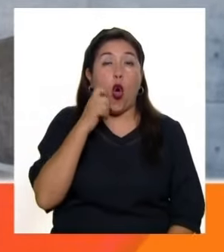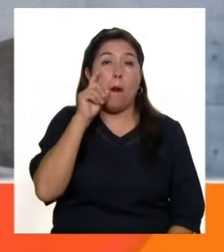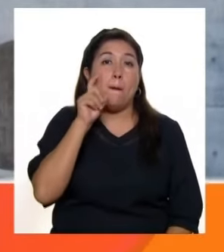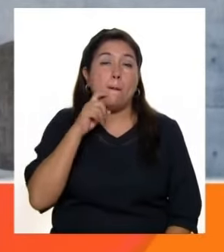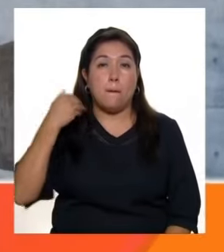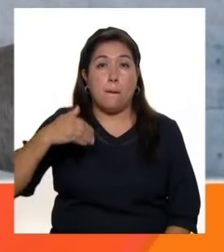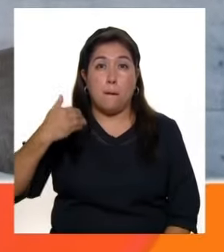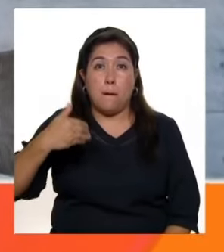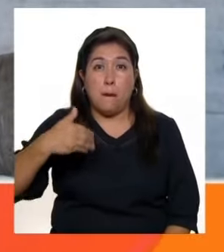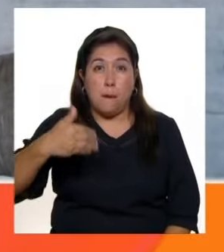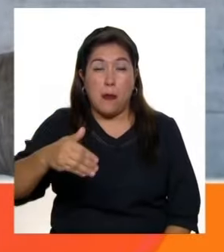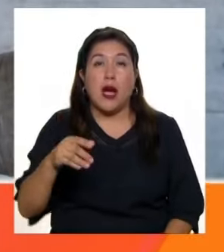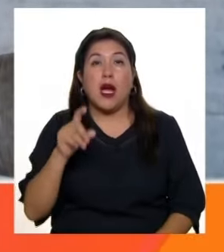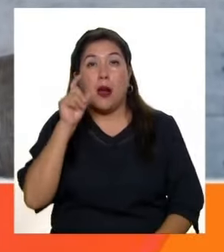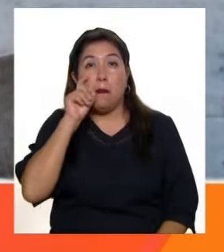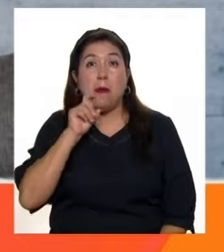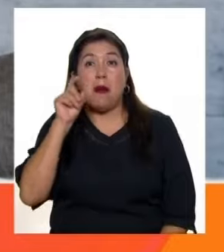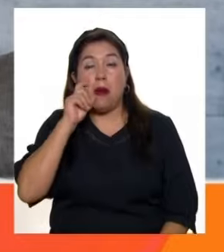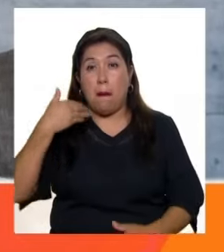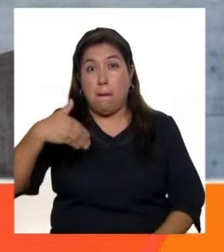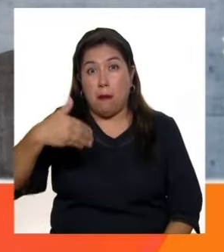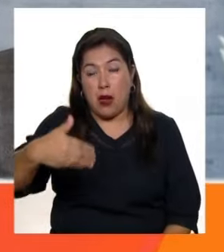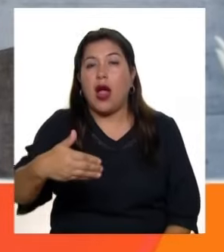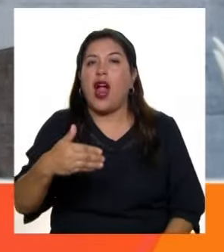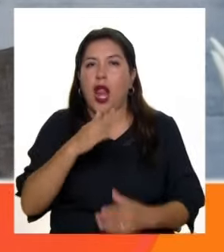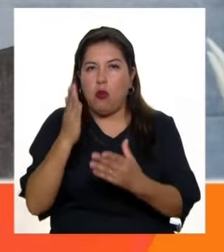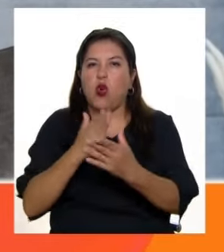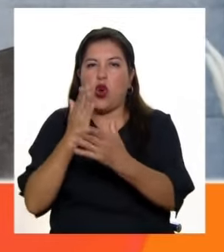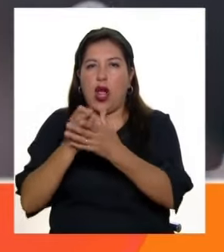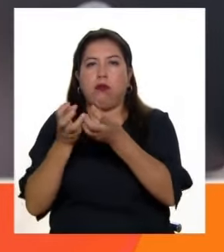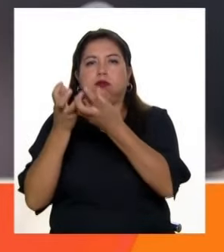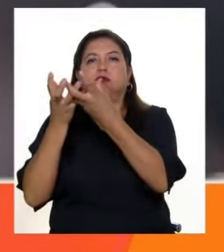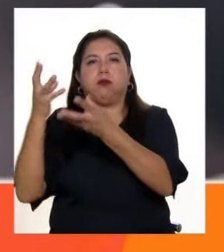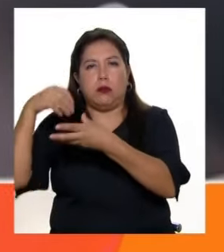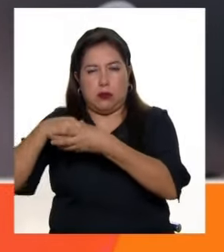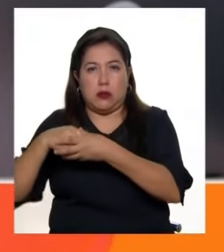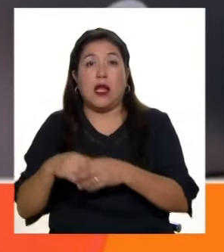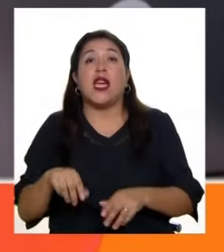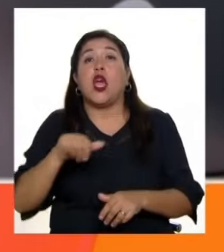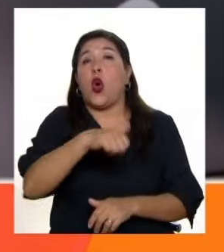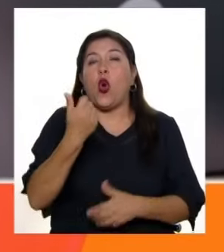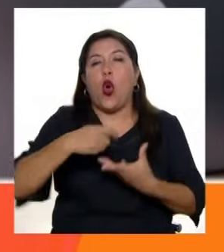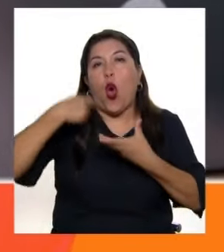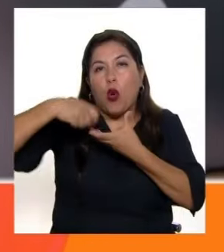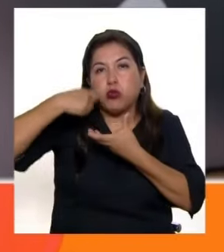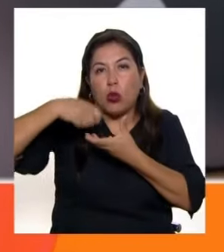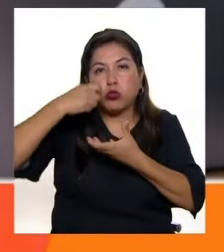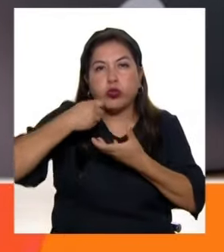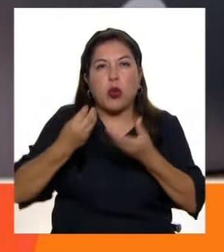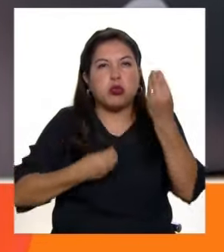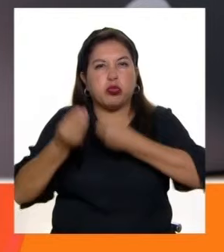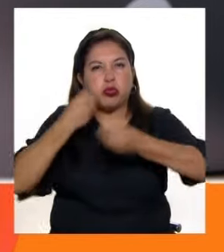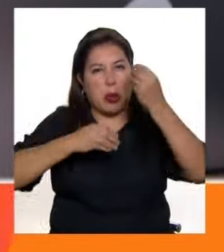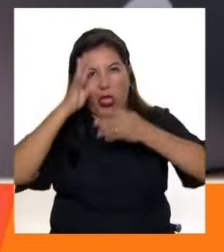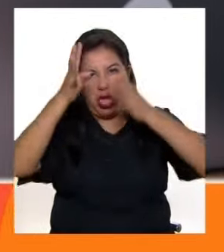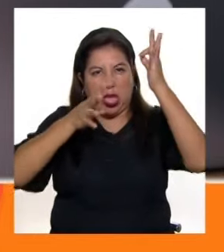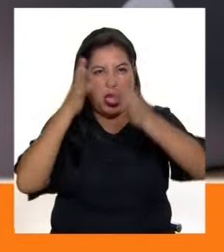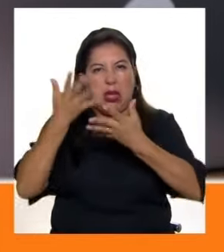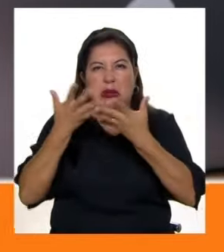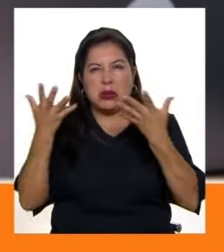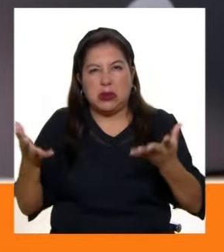frecuencia, hay más probabilidad de inflamación de la próstata. Y además de eso, también por algunas comidas que ingerimos, algunas sustancias que